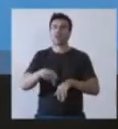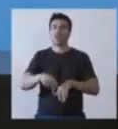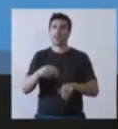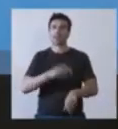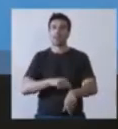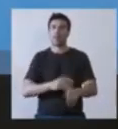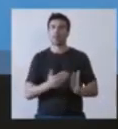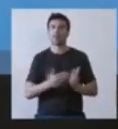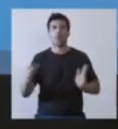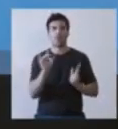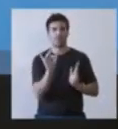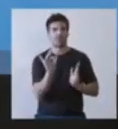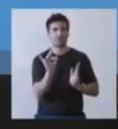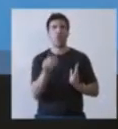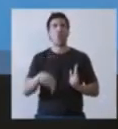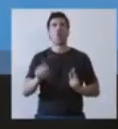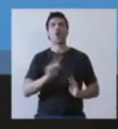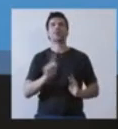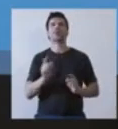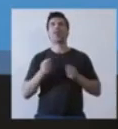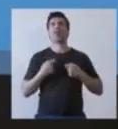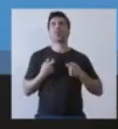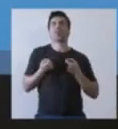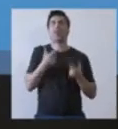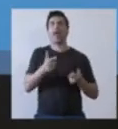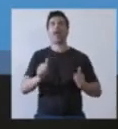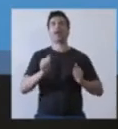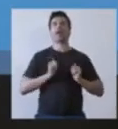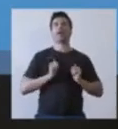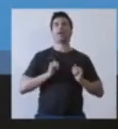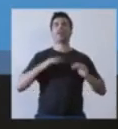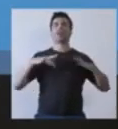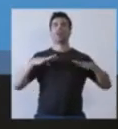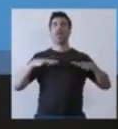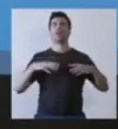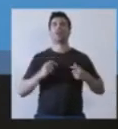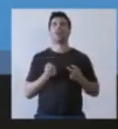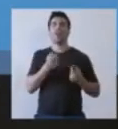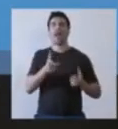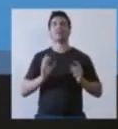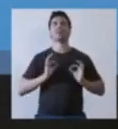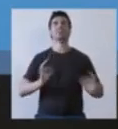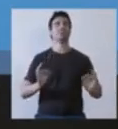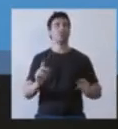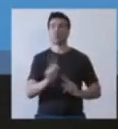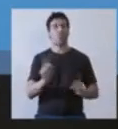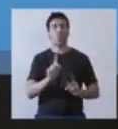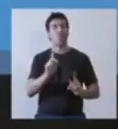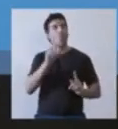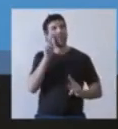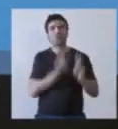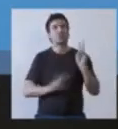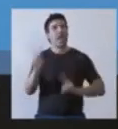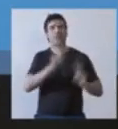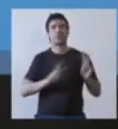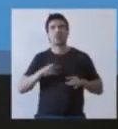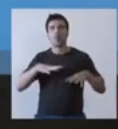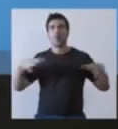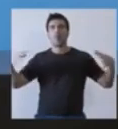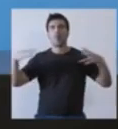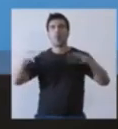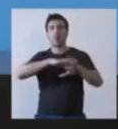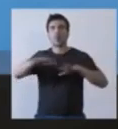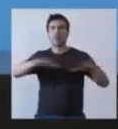dando feriados no estamos dando este francos lo que estamos haciendo es tratando de restringir la circulación a los